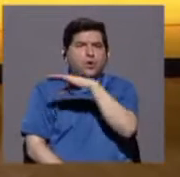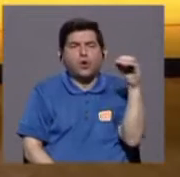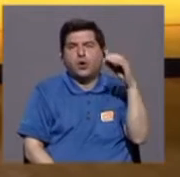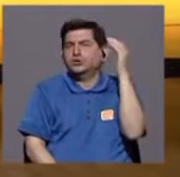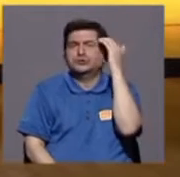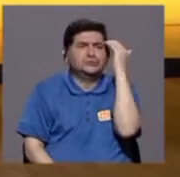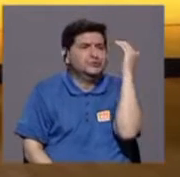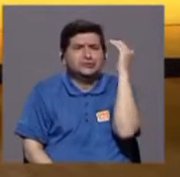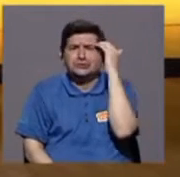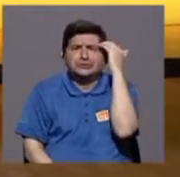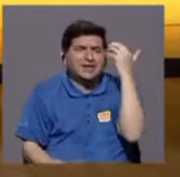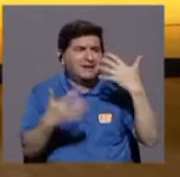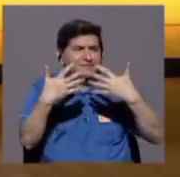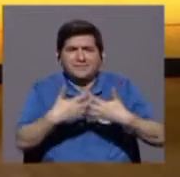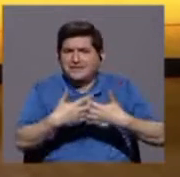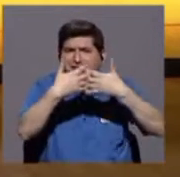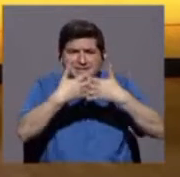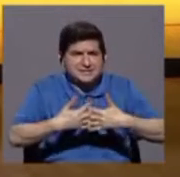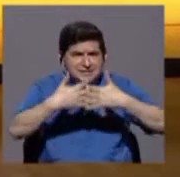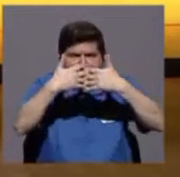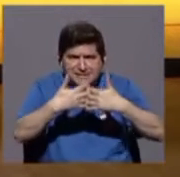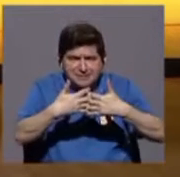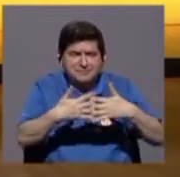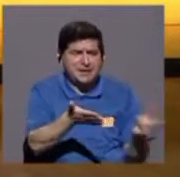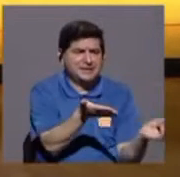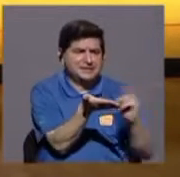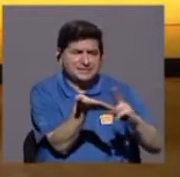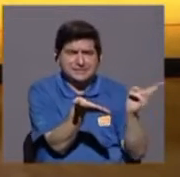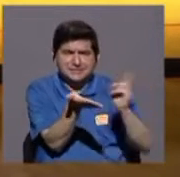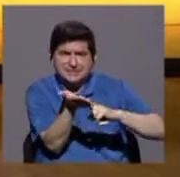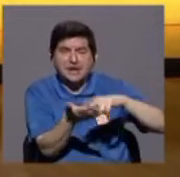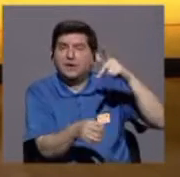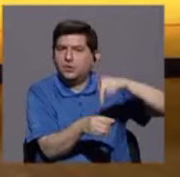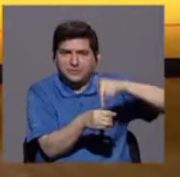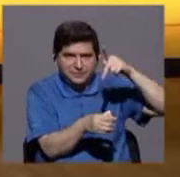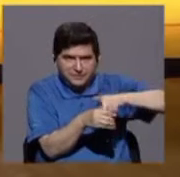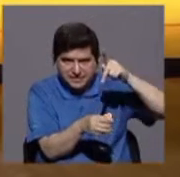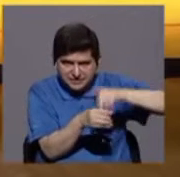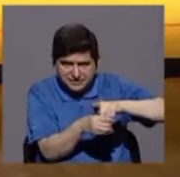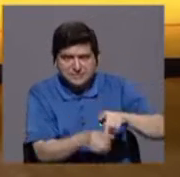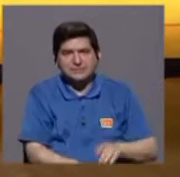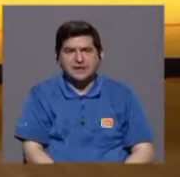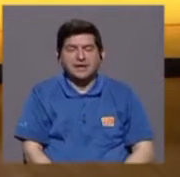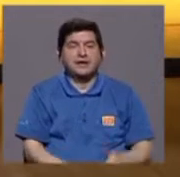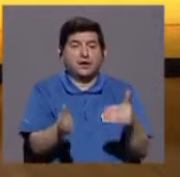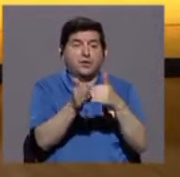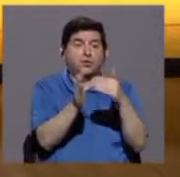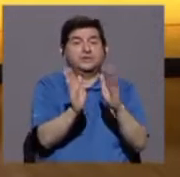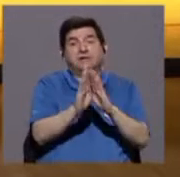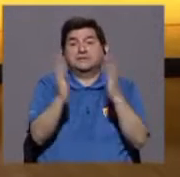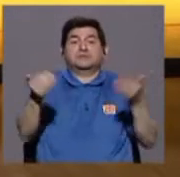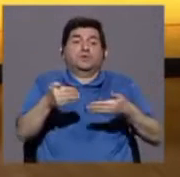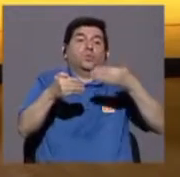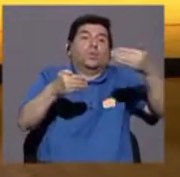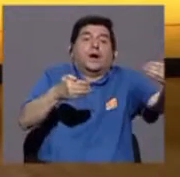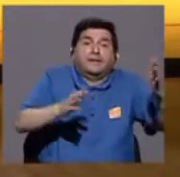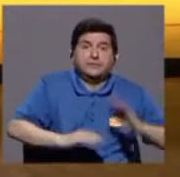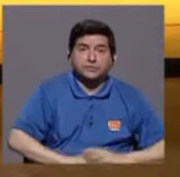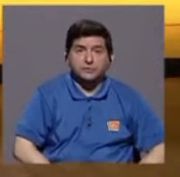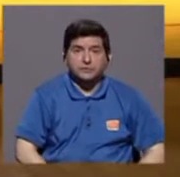no sabe cuándo la empresa que los contrata o en la que participan vuelve a abrir,